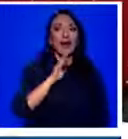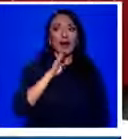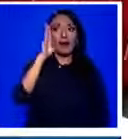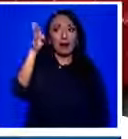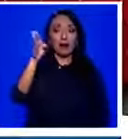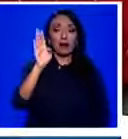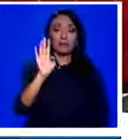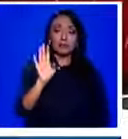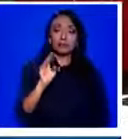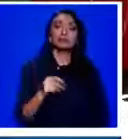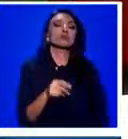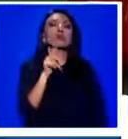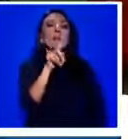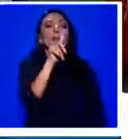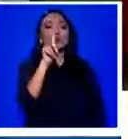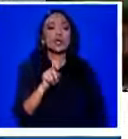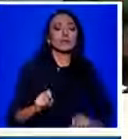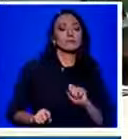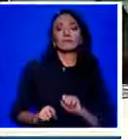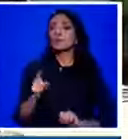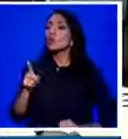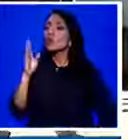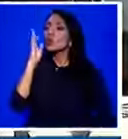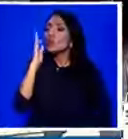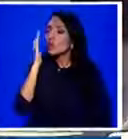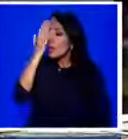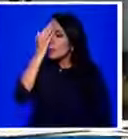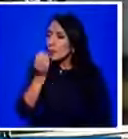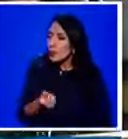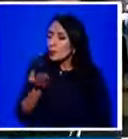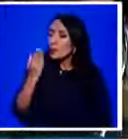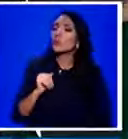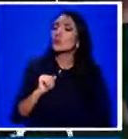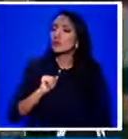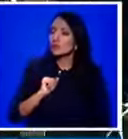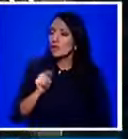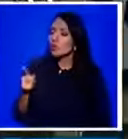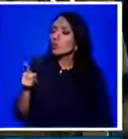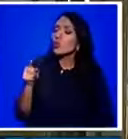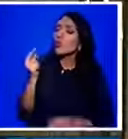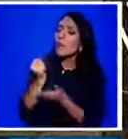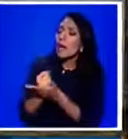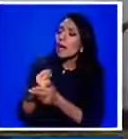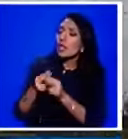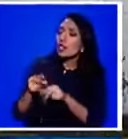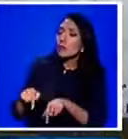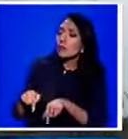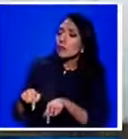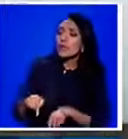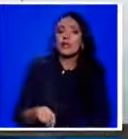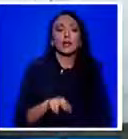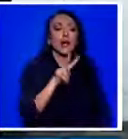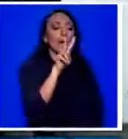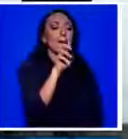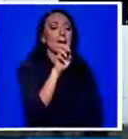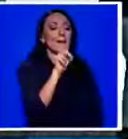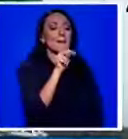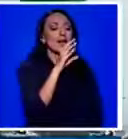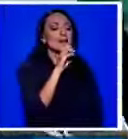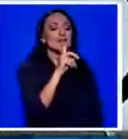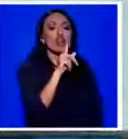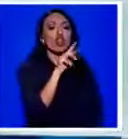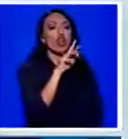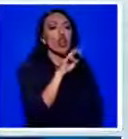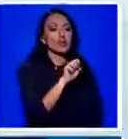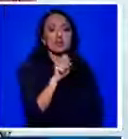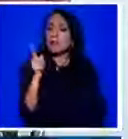vamos a consultar por acá también para Tulcán. Buenos días, ¿cómo le va, caballero? Buenos días. ¿Cooperativa? Grandes Vencedores. Coméntenos cómo va la